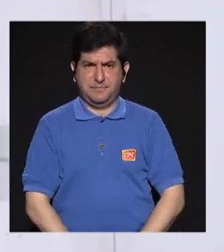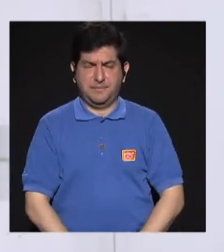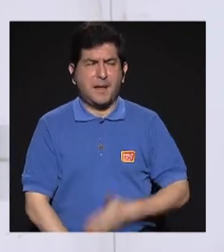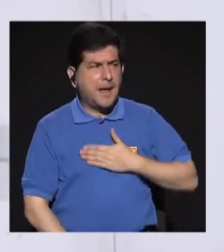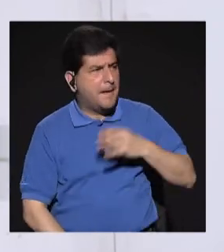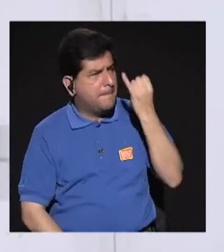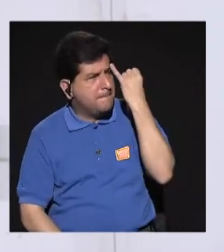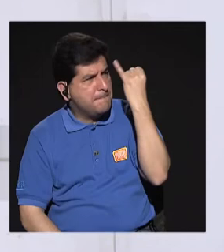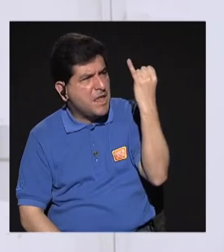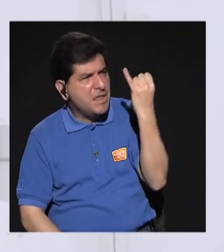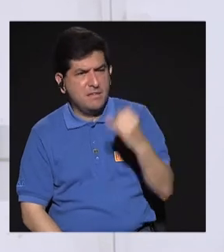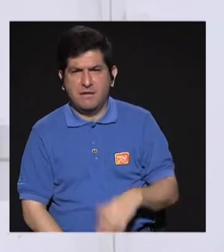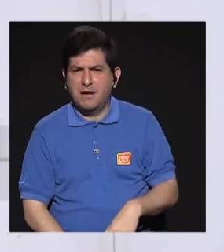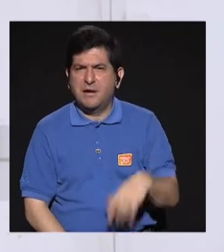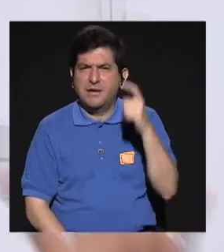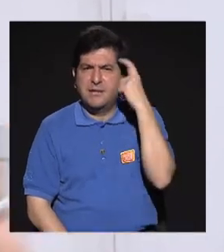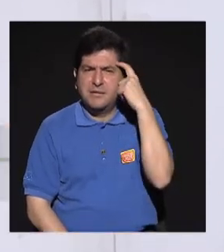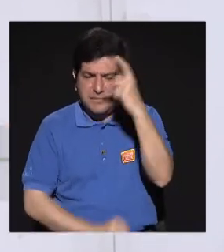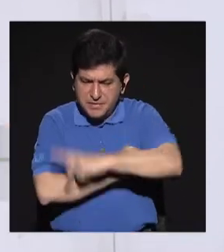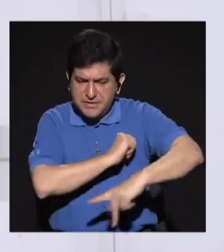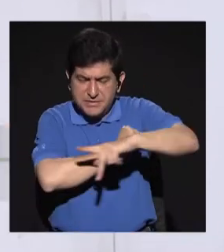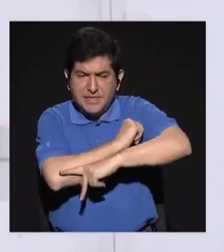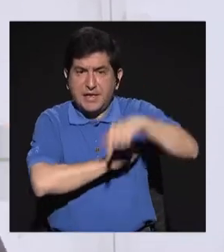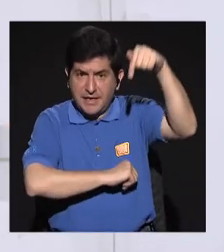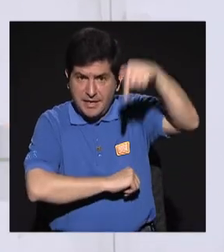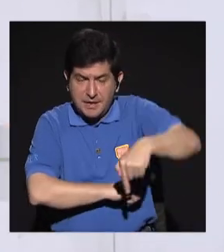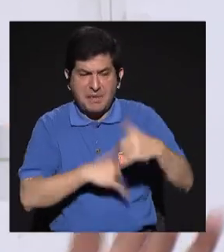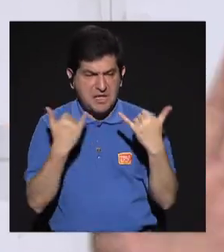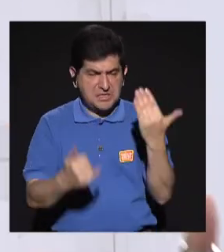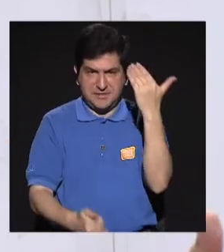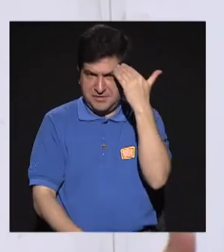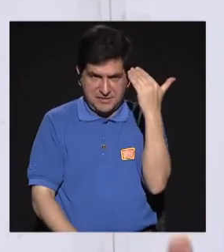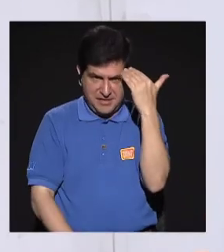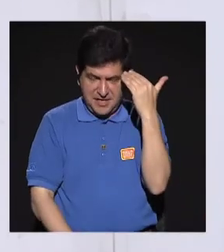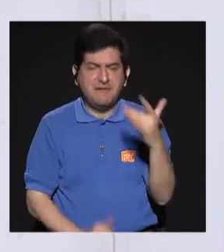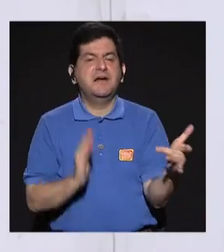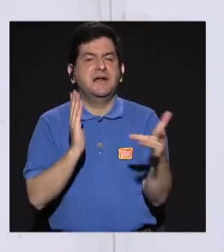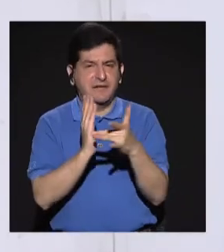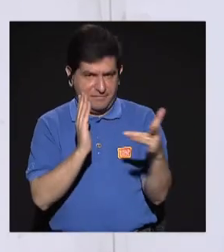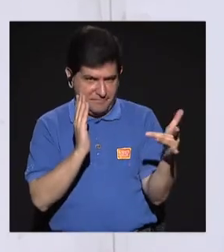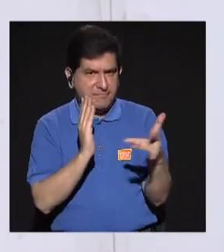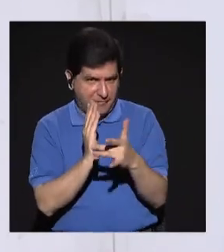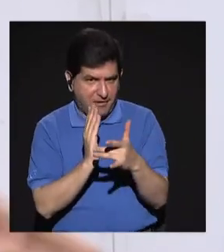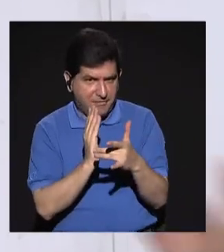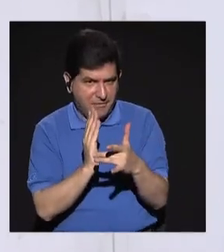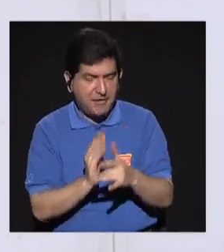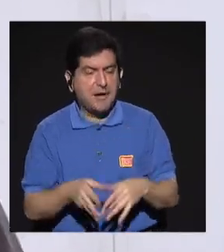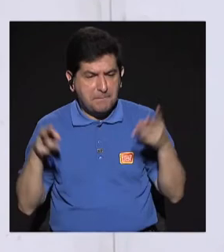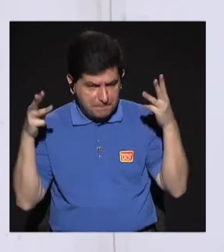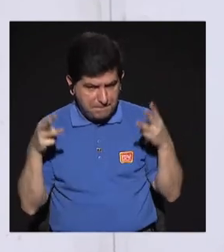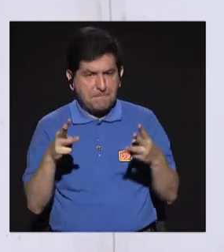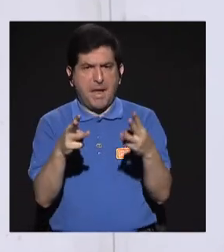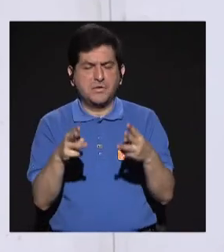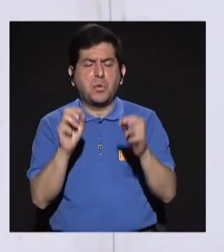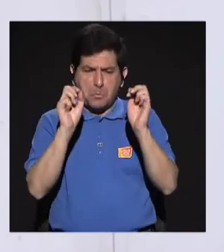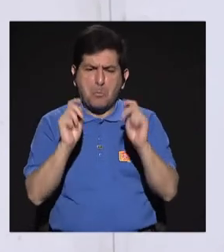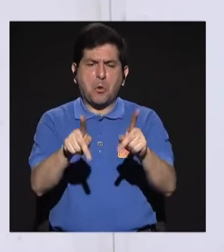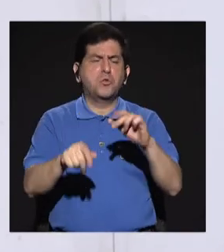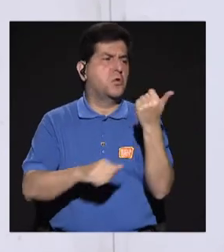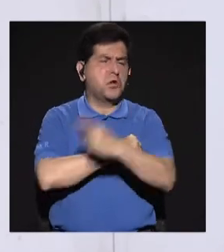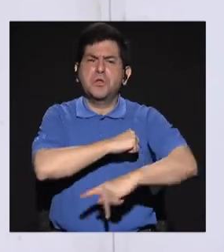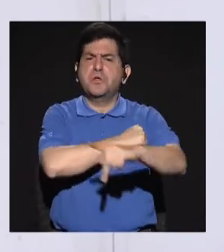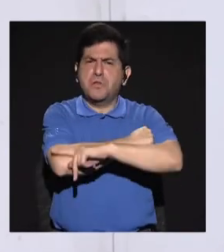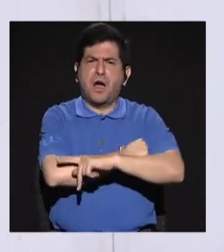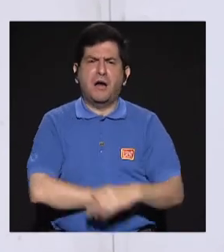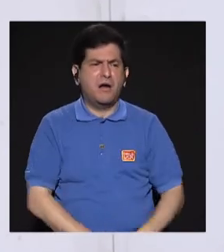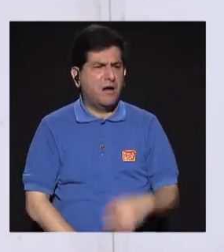idea era ver si en el país ya sabemos que la técnica y el método es viable en